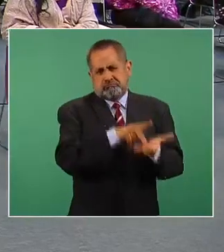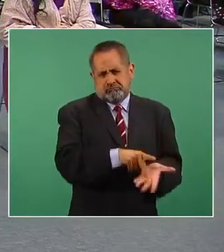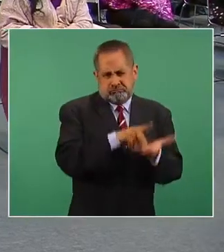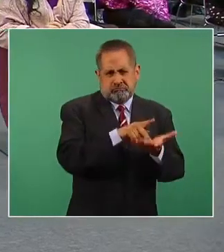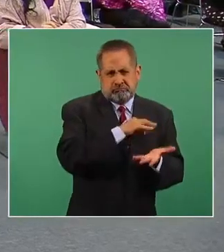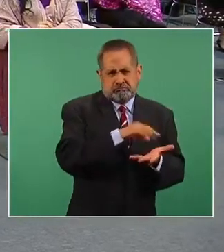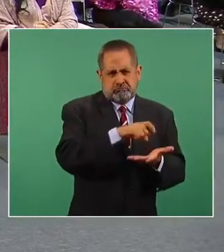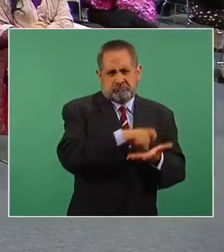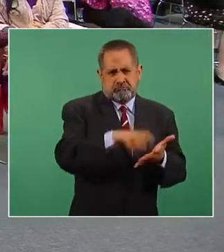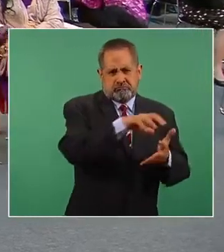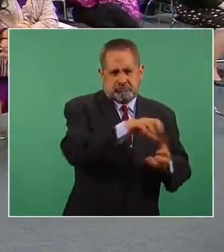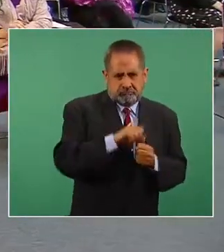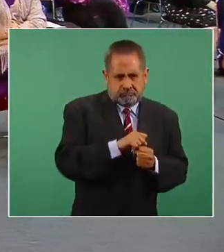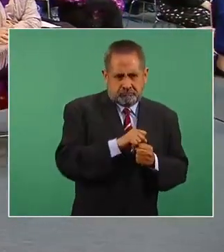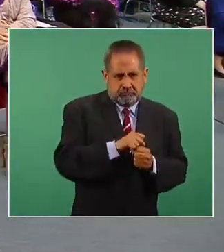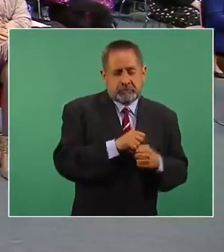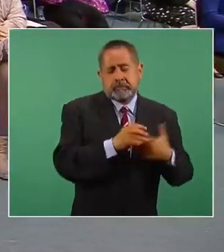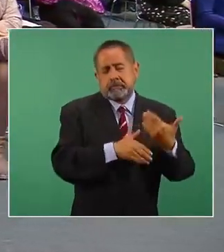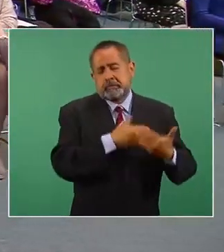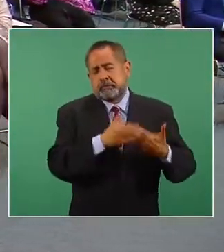en los años 80